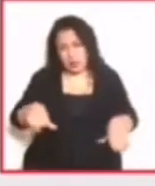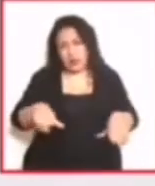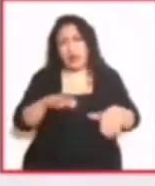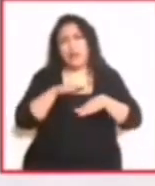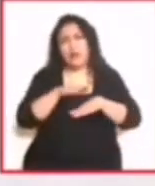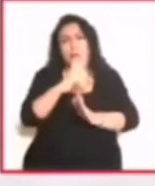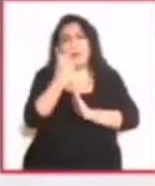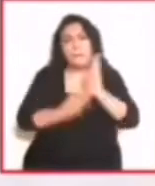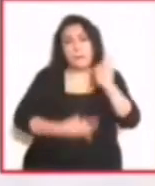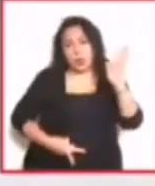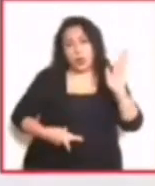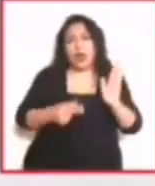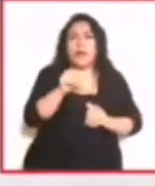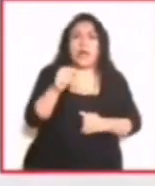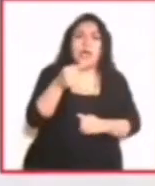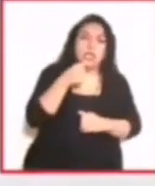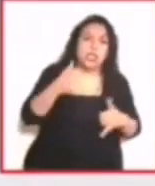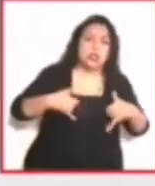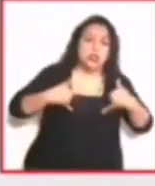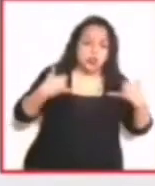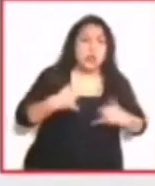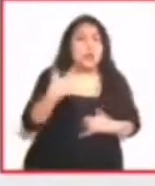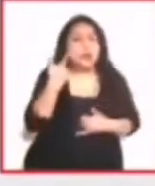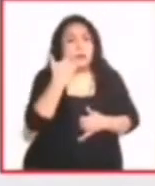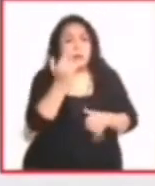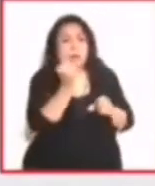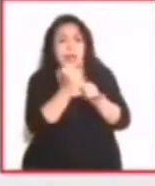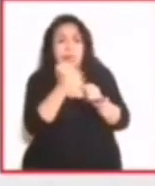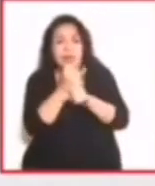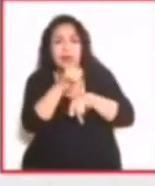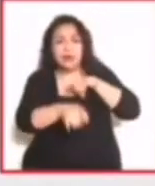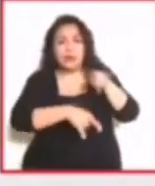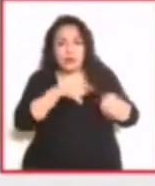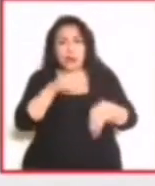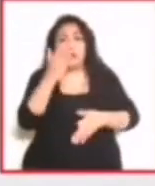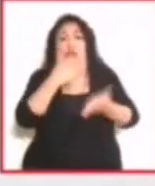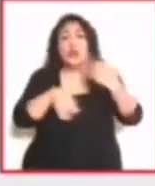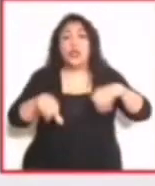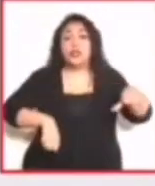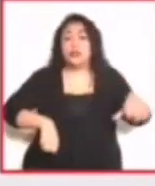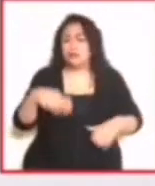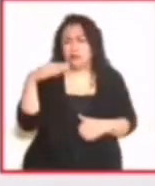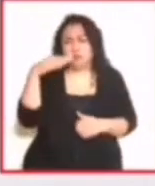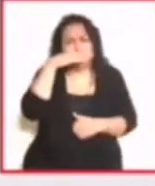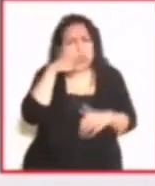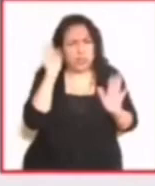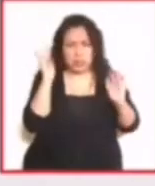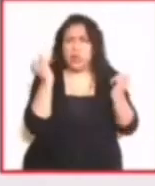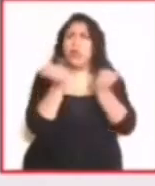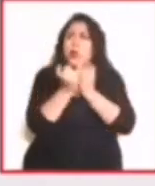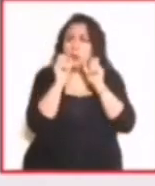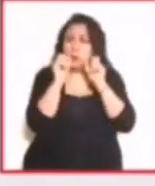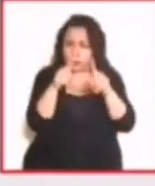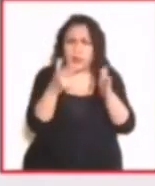programación infantil y juvenil, puede consultar la página de la feria. Todas las actividades son gratuitas, incluidos los